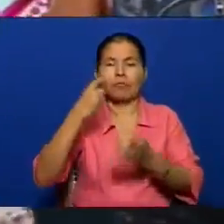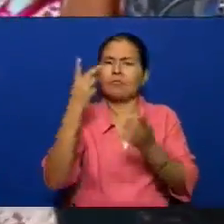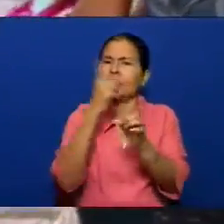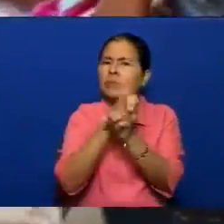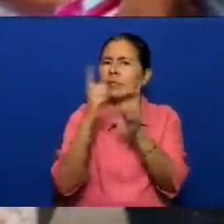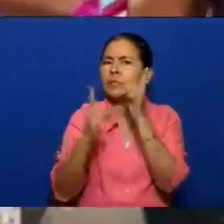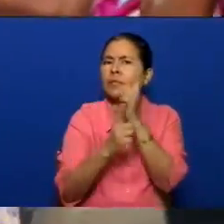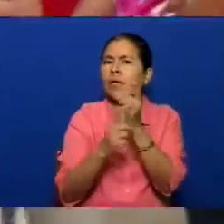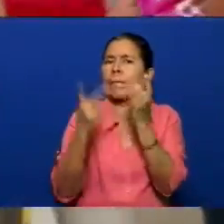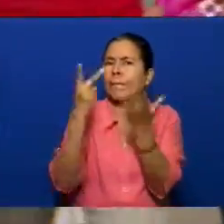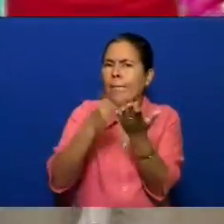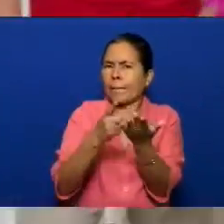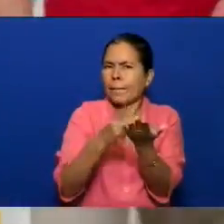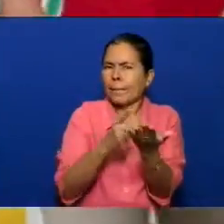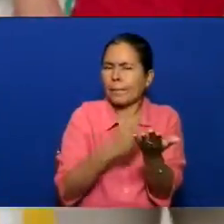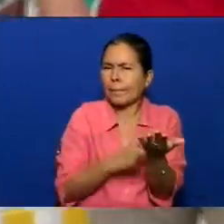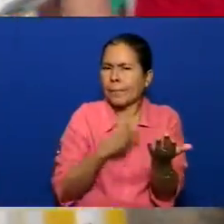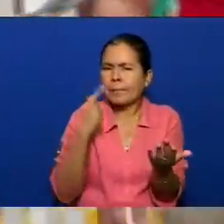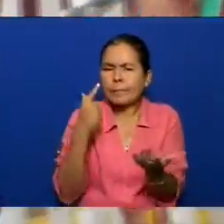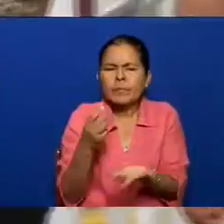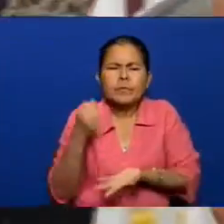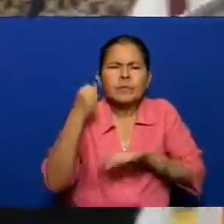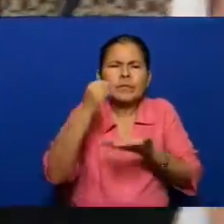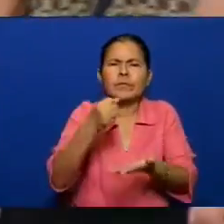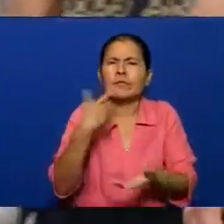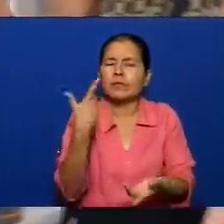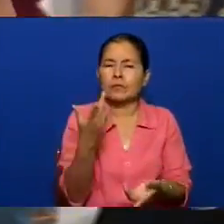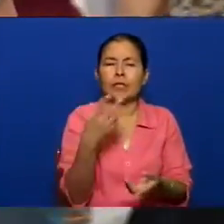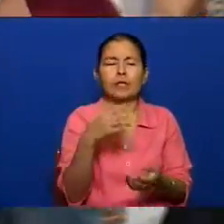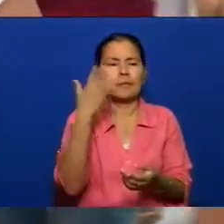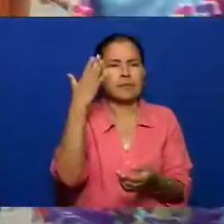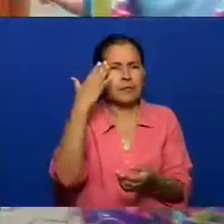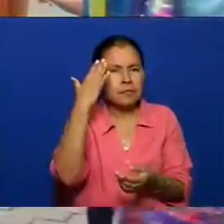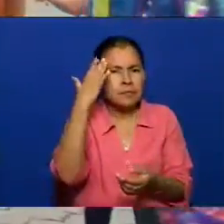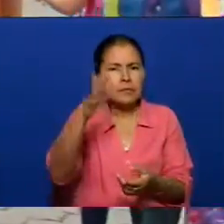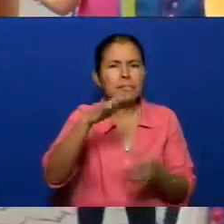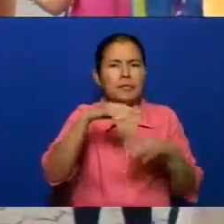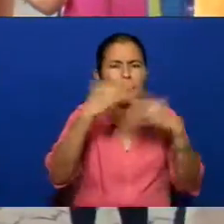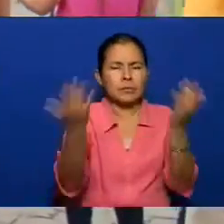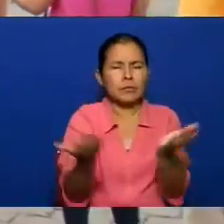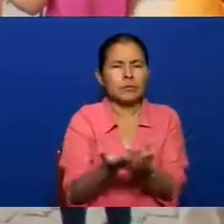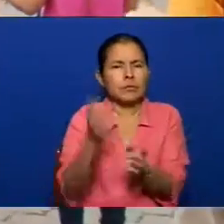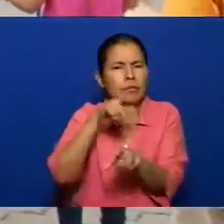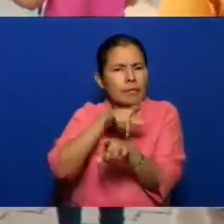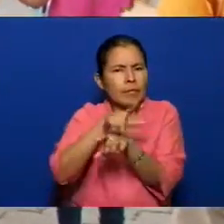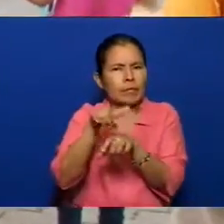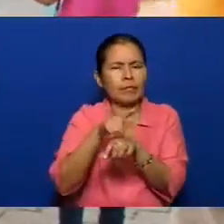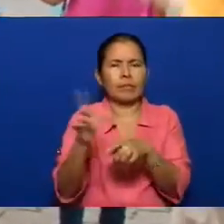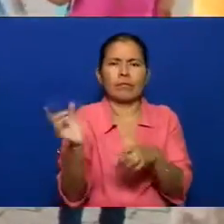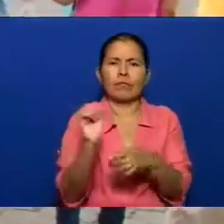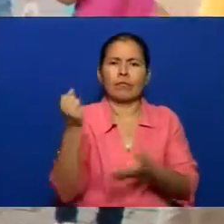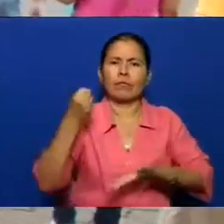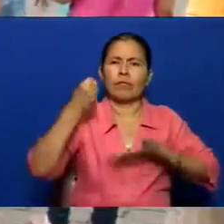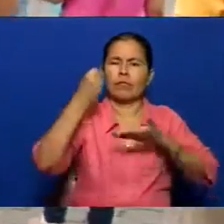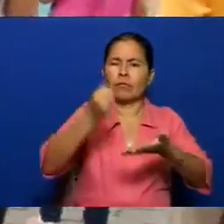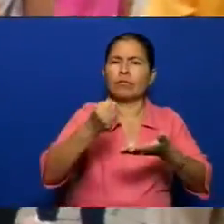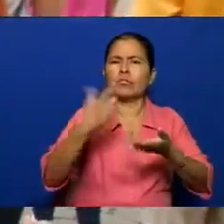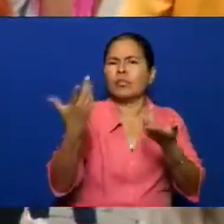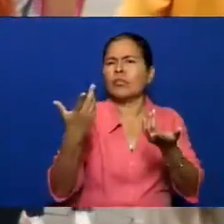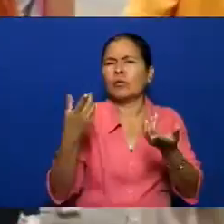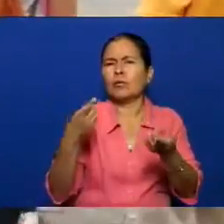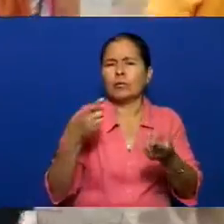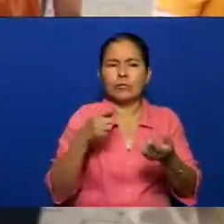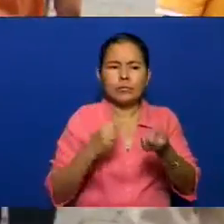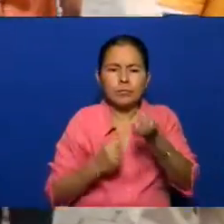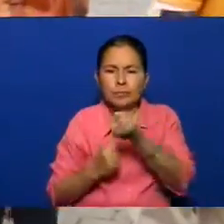es necesario buscar el financiamiento para que se cumplan los Objetivos de Desarrollo Sostenible. Se da en África